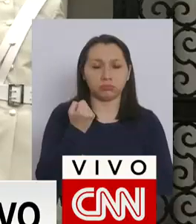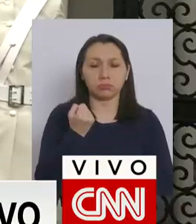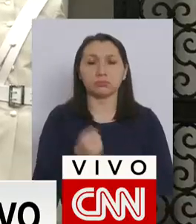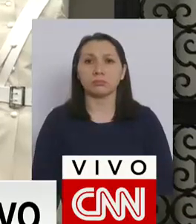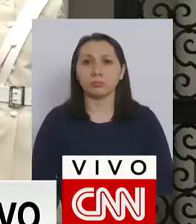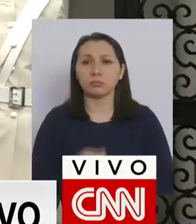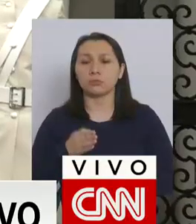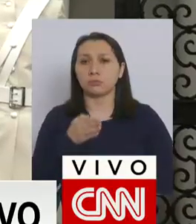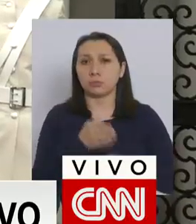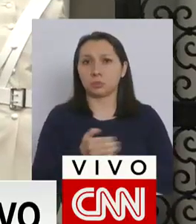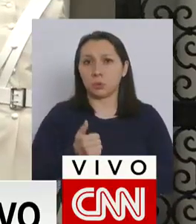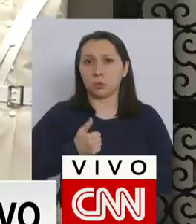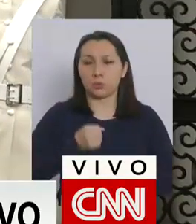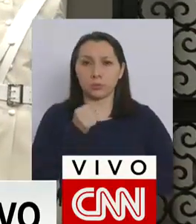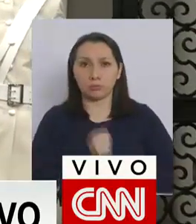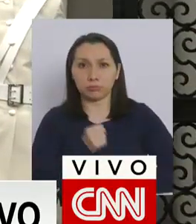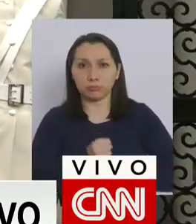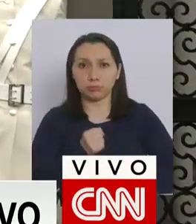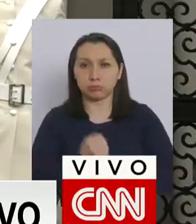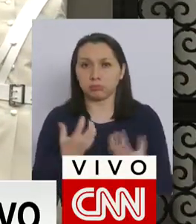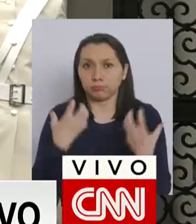Estaba cumpliendo con su deber.